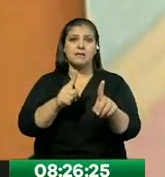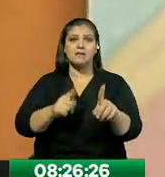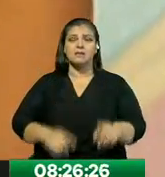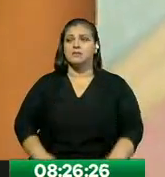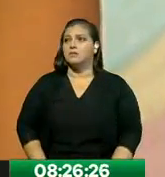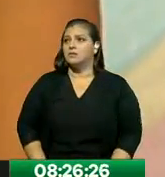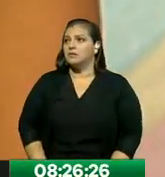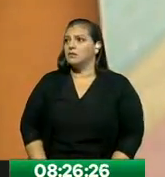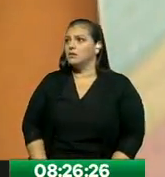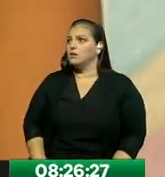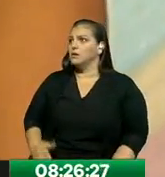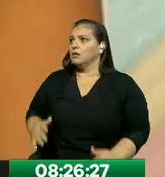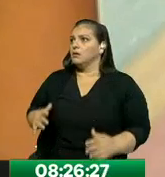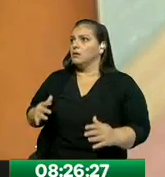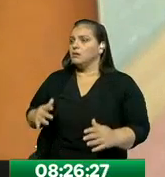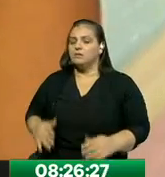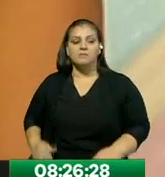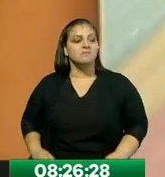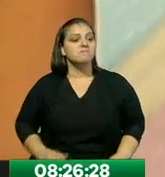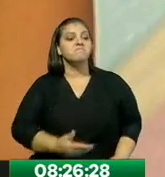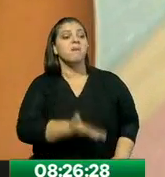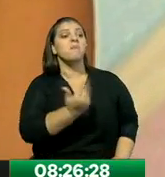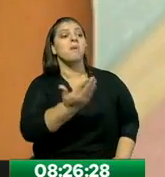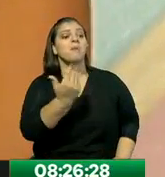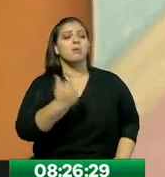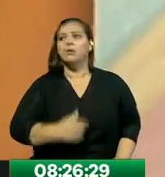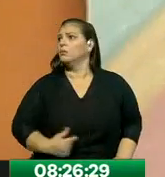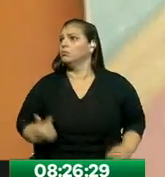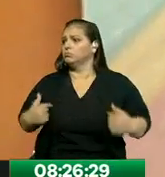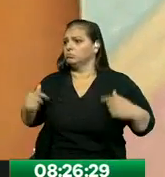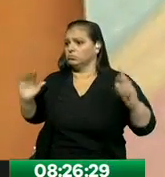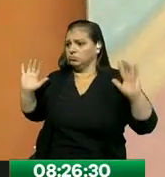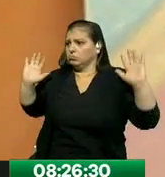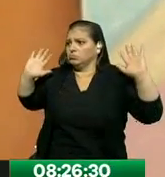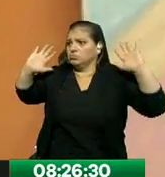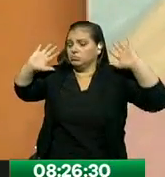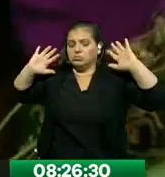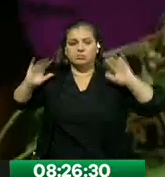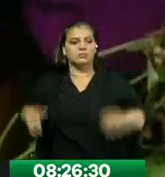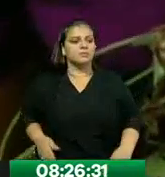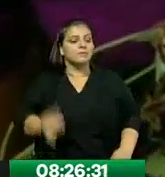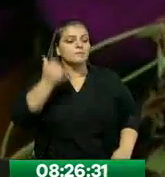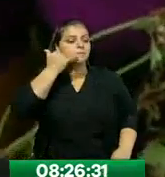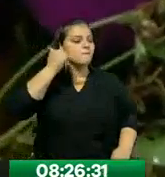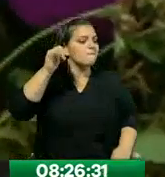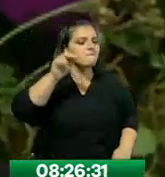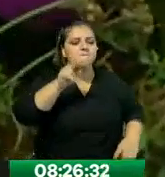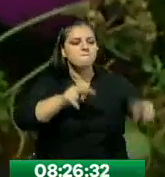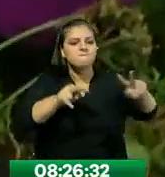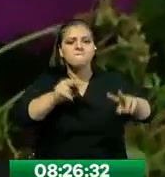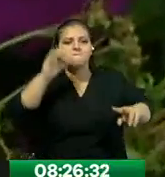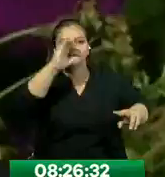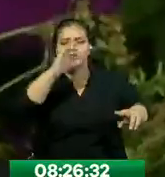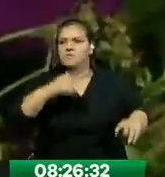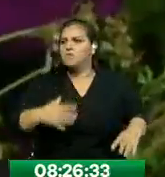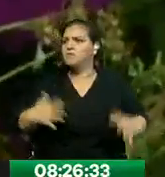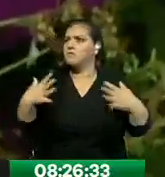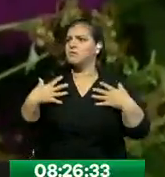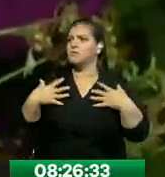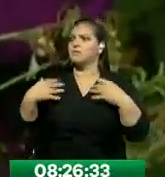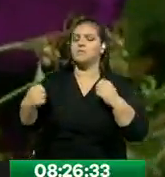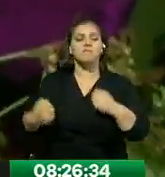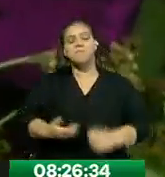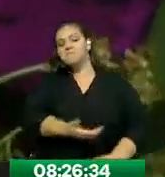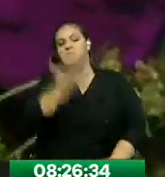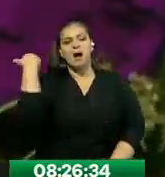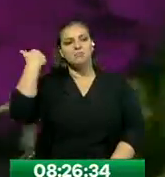me amenazó. Y me dijo, vamos para acá, porque me estaba revisando a veces que tenía celular. Vamos para acá, y ahí me llevó a los matorrales y